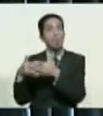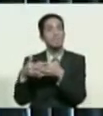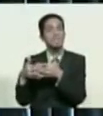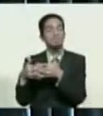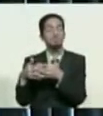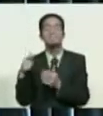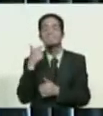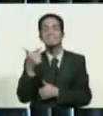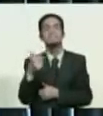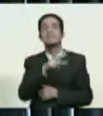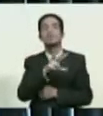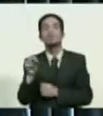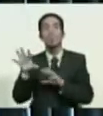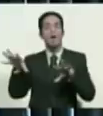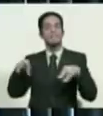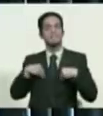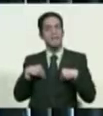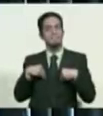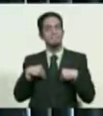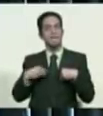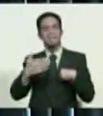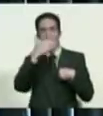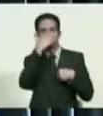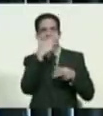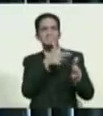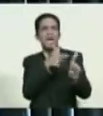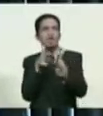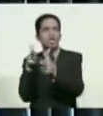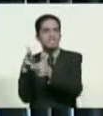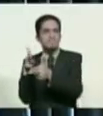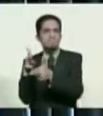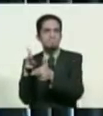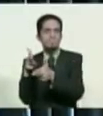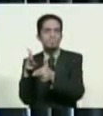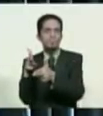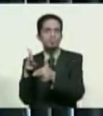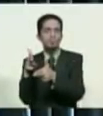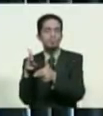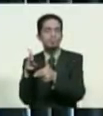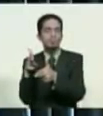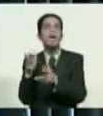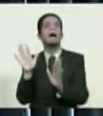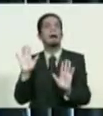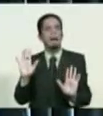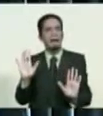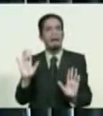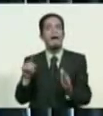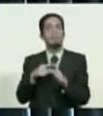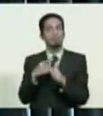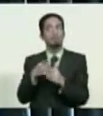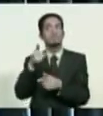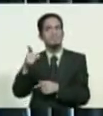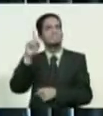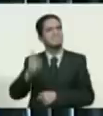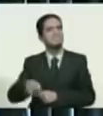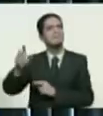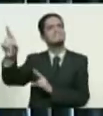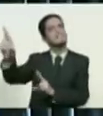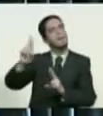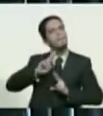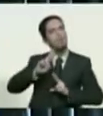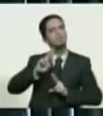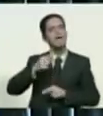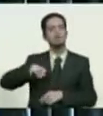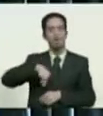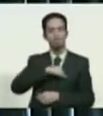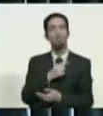aceptará actos de terrorismo en su territorio, pues respondan ante la solicitud